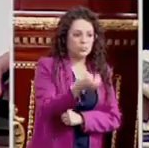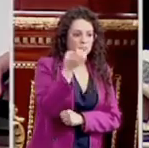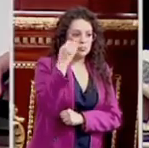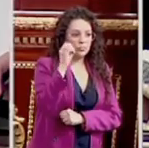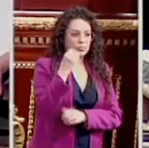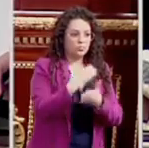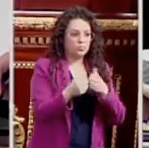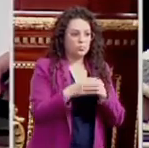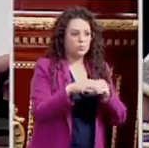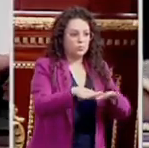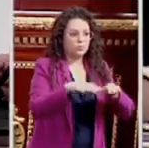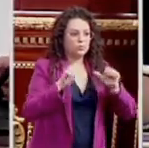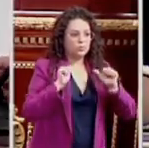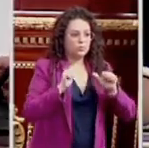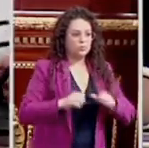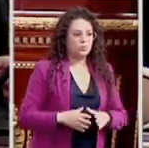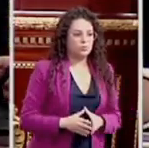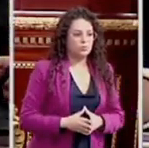0 abstenciones.